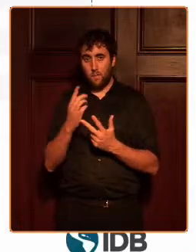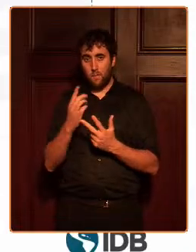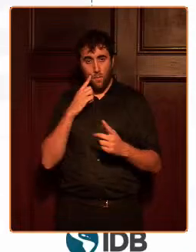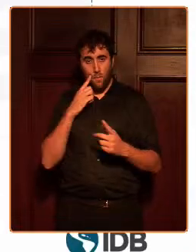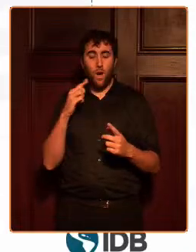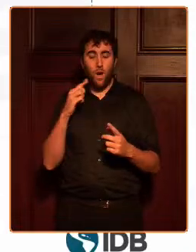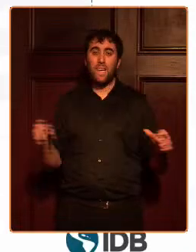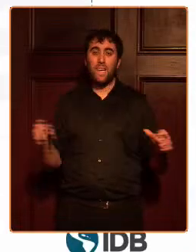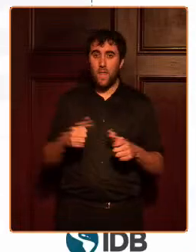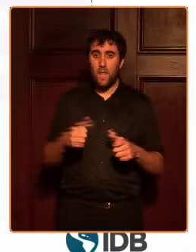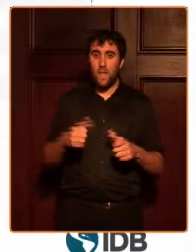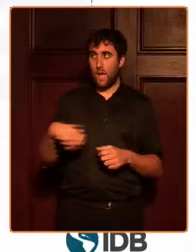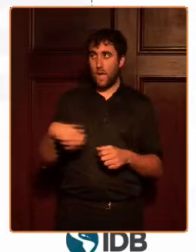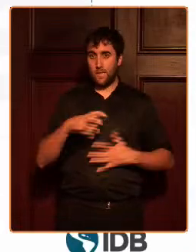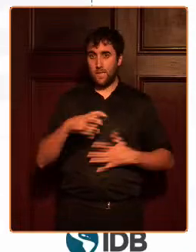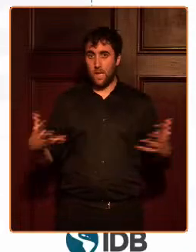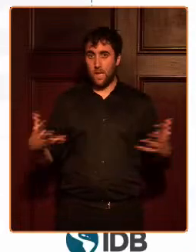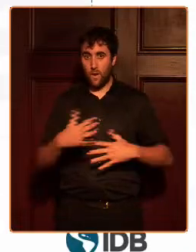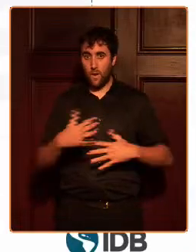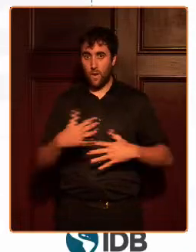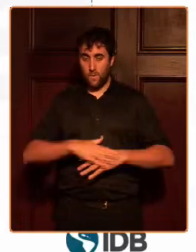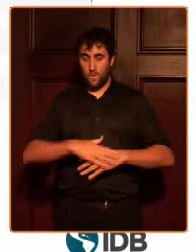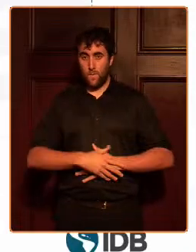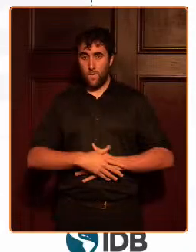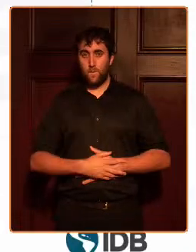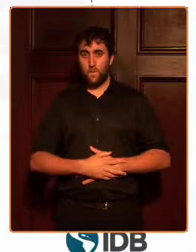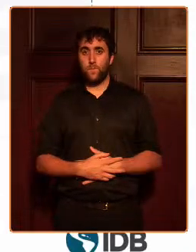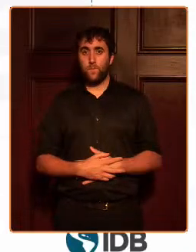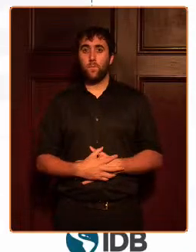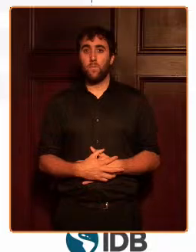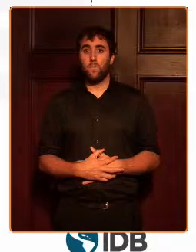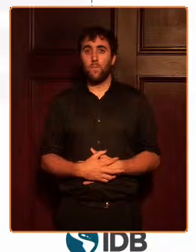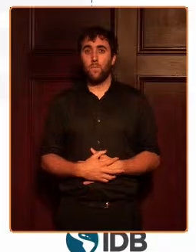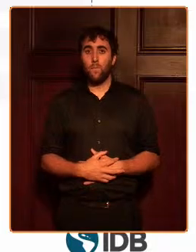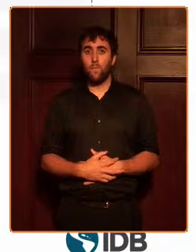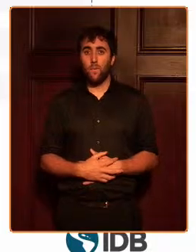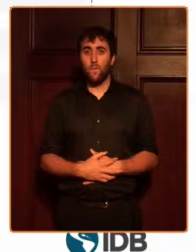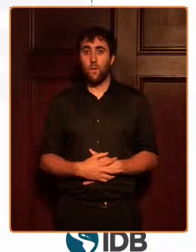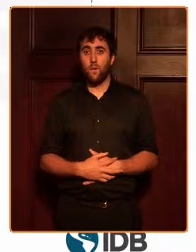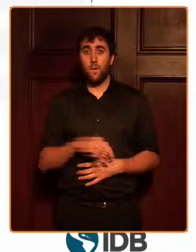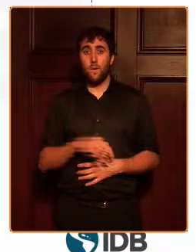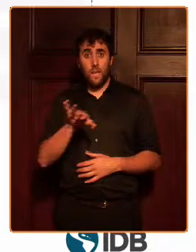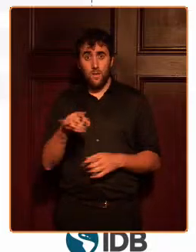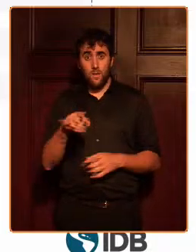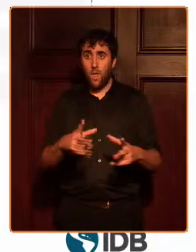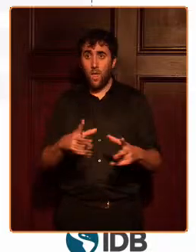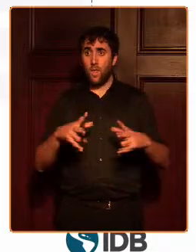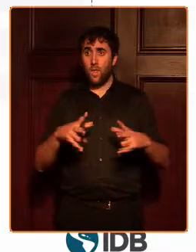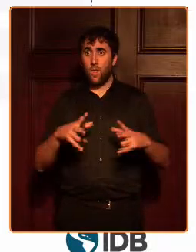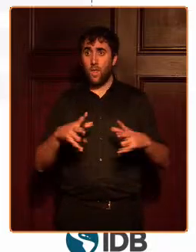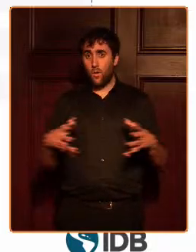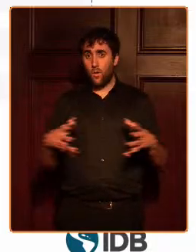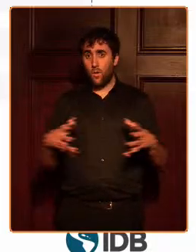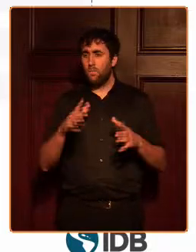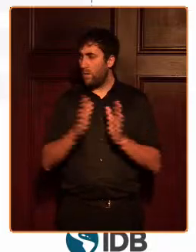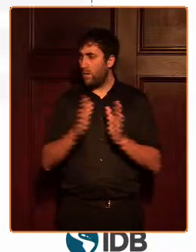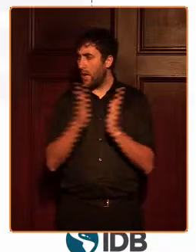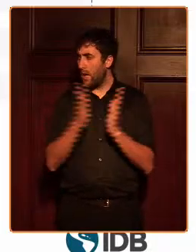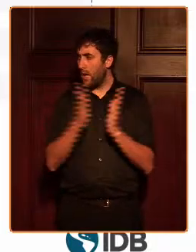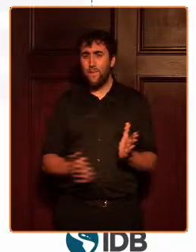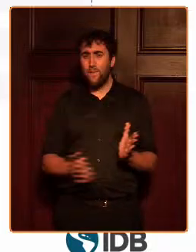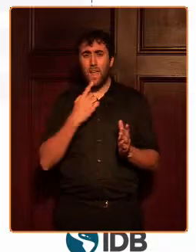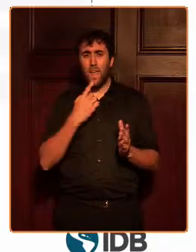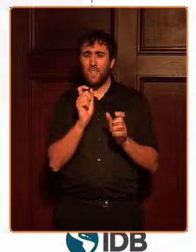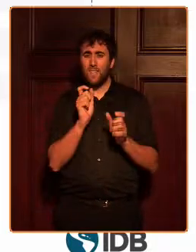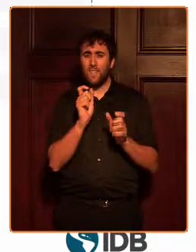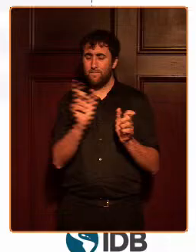estrategias más importantes. Lo que es interesante en esta encuesta que hace el World Economic Forum